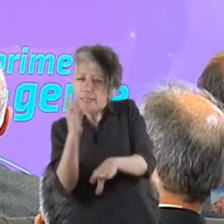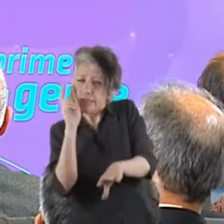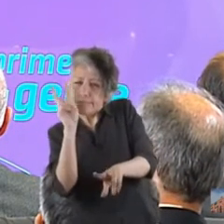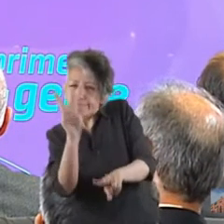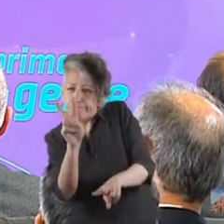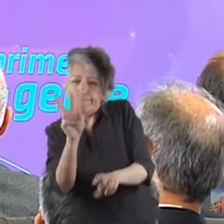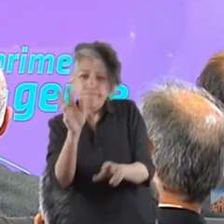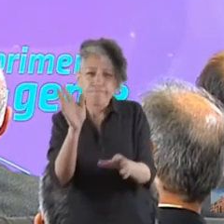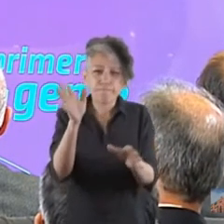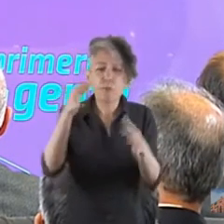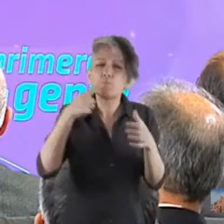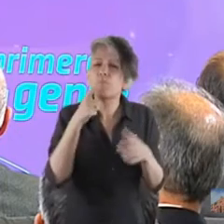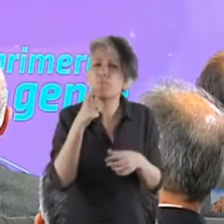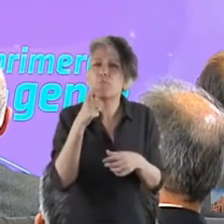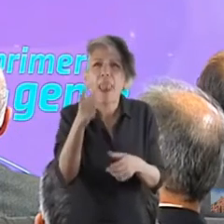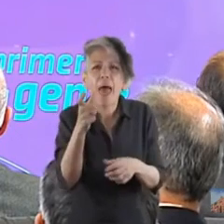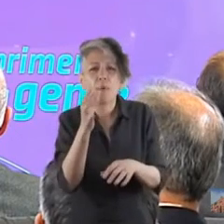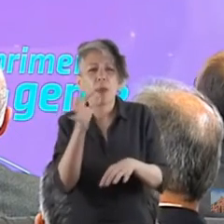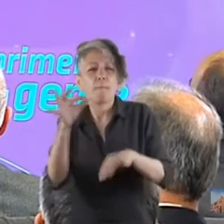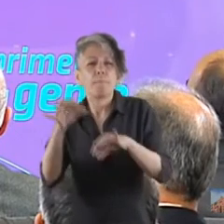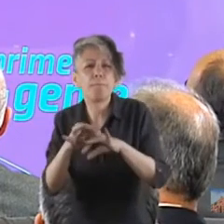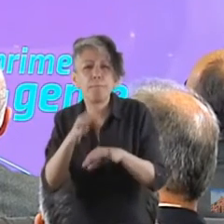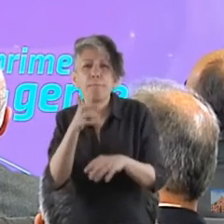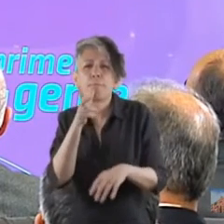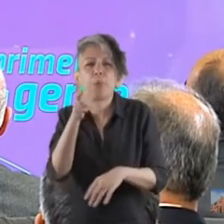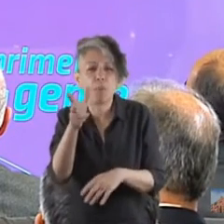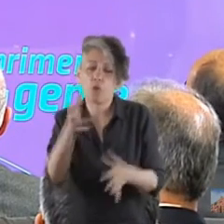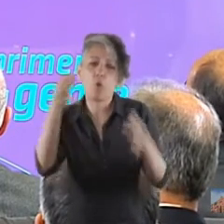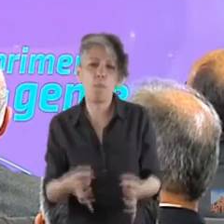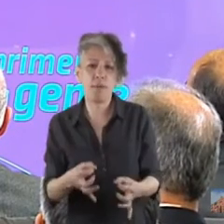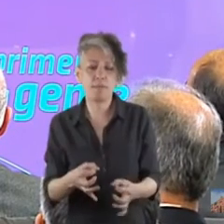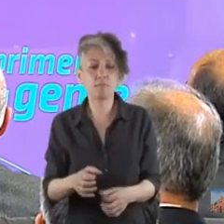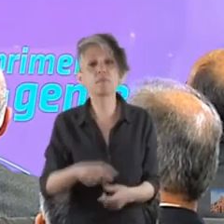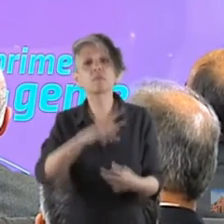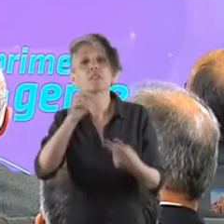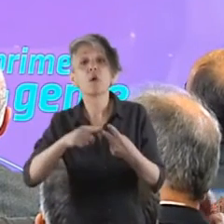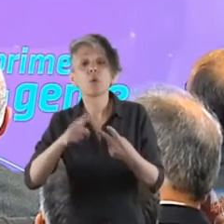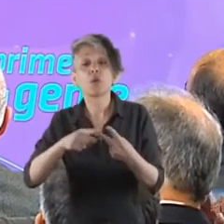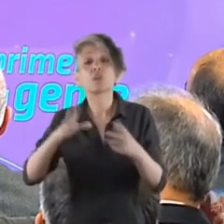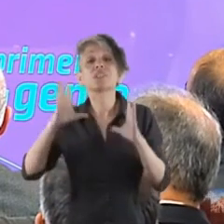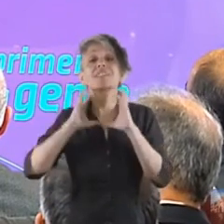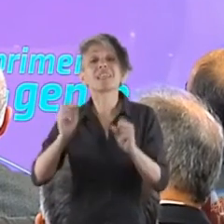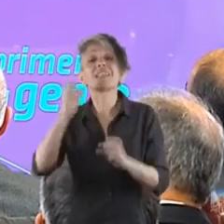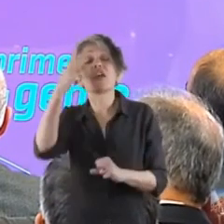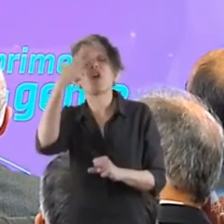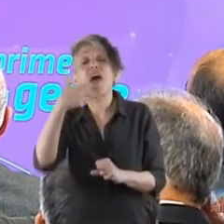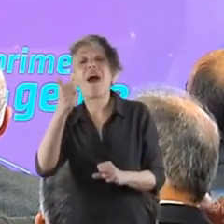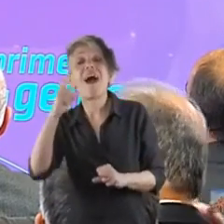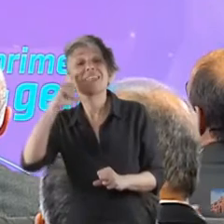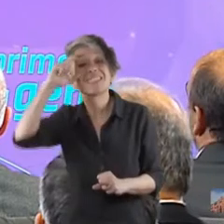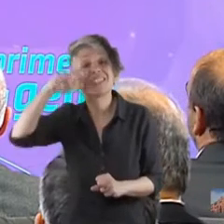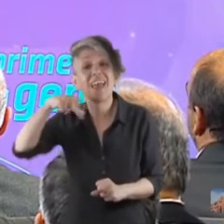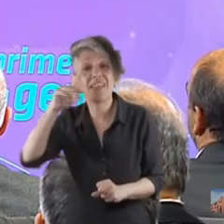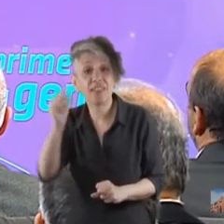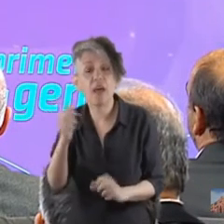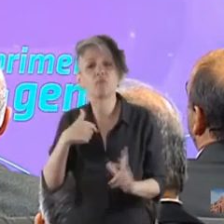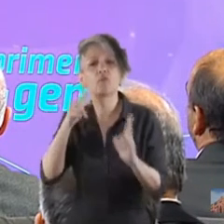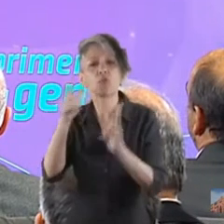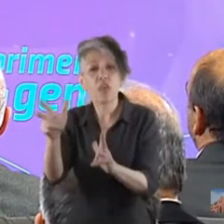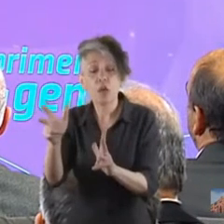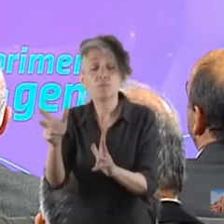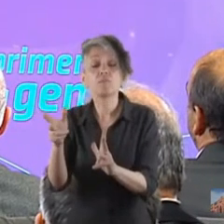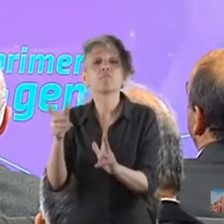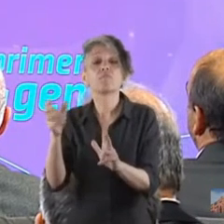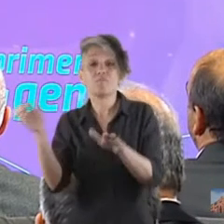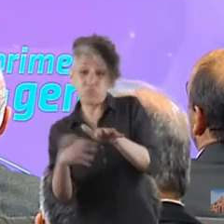la segunda es que le di la instrucción al secretario de hacienda de no utilizar el saldo de adelantos